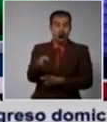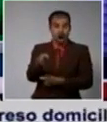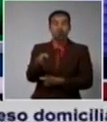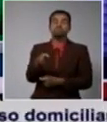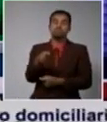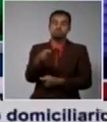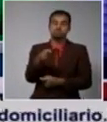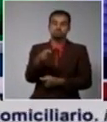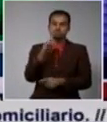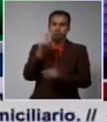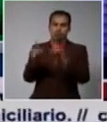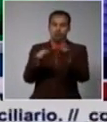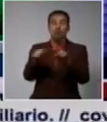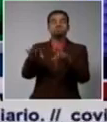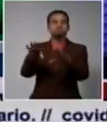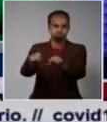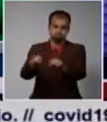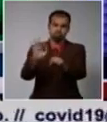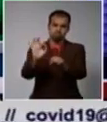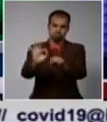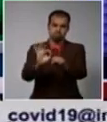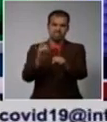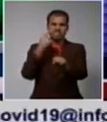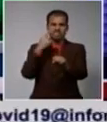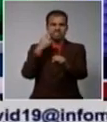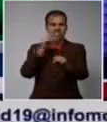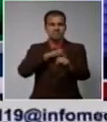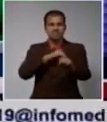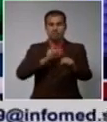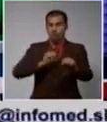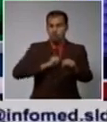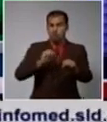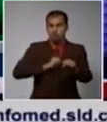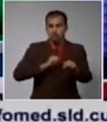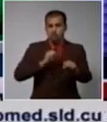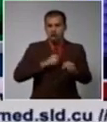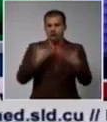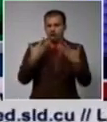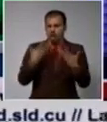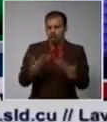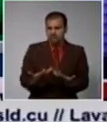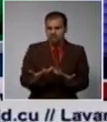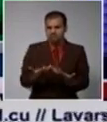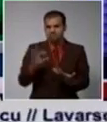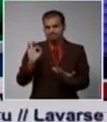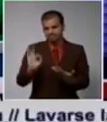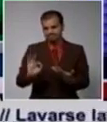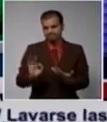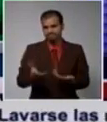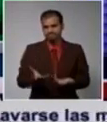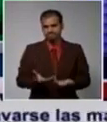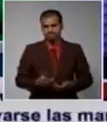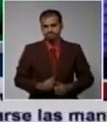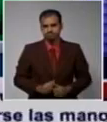pesquisa con decaimiento, tos seca y malestar general. Se evaluó,